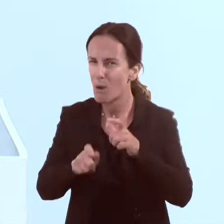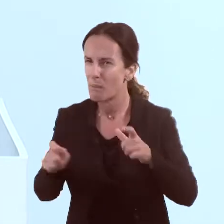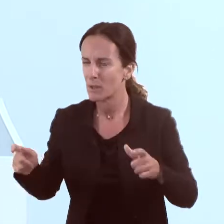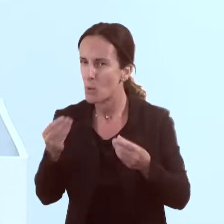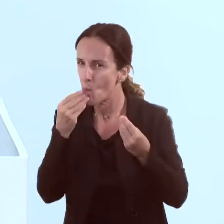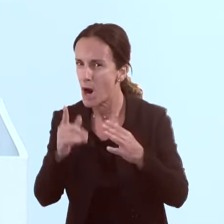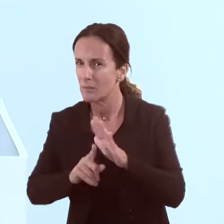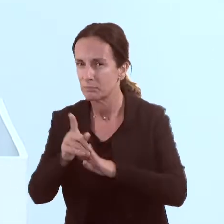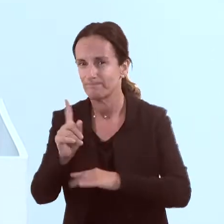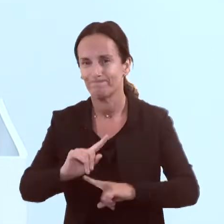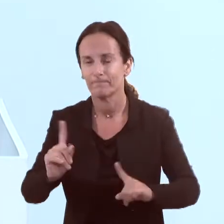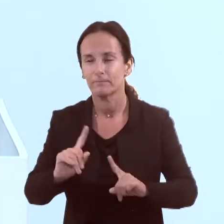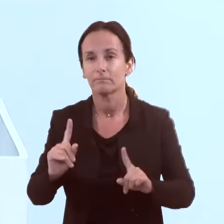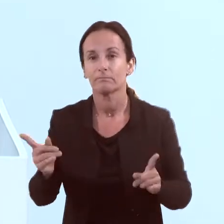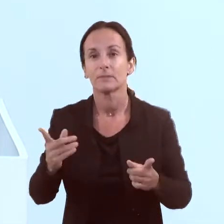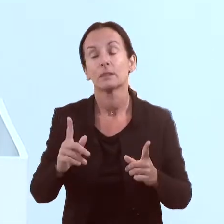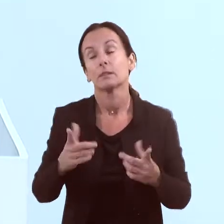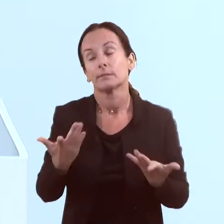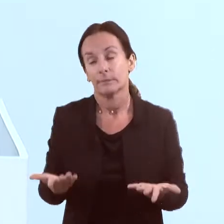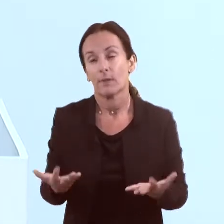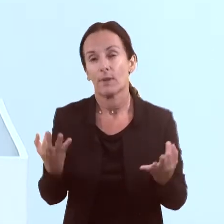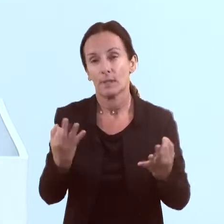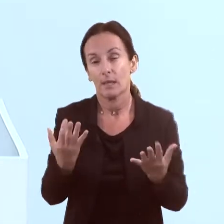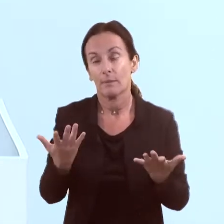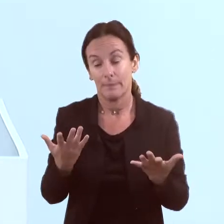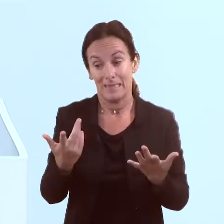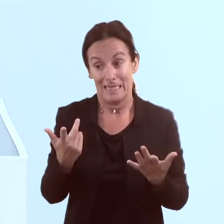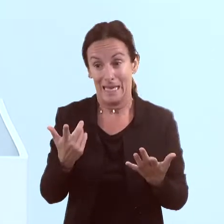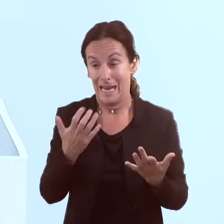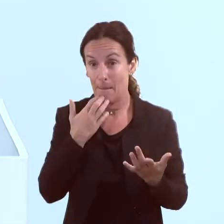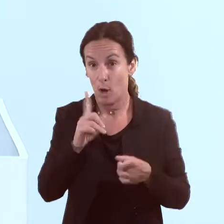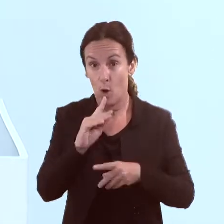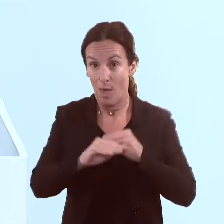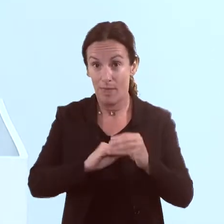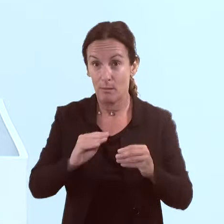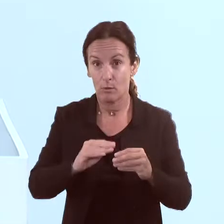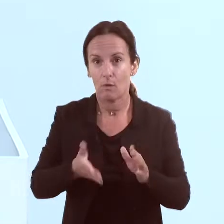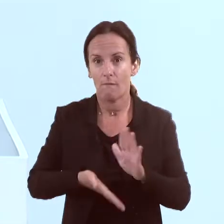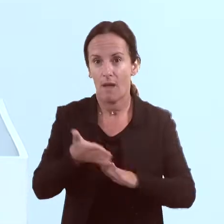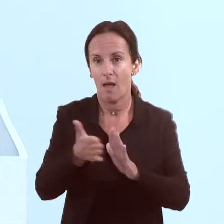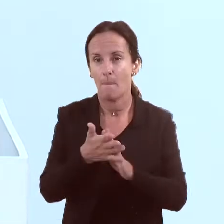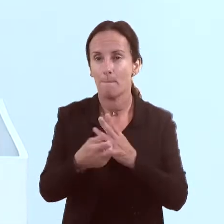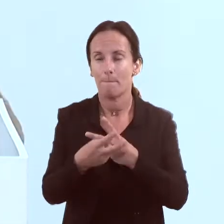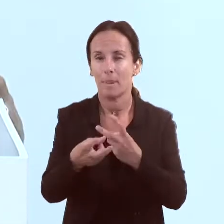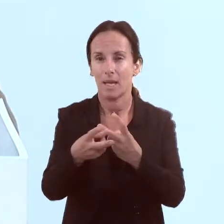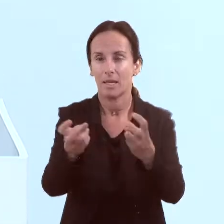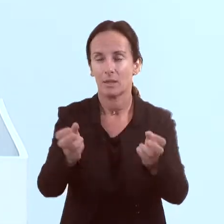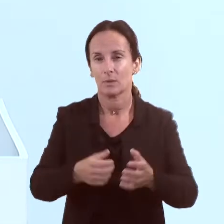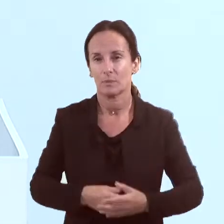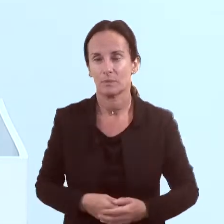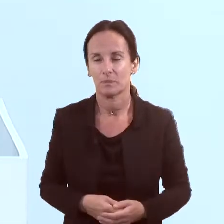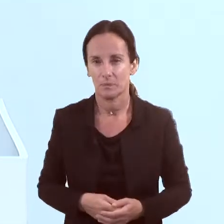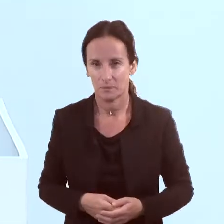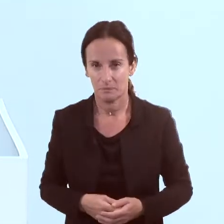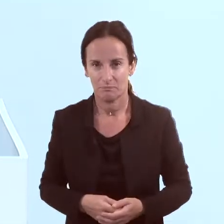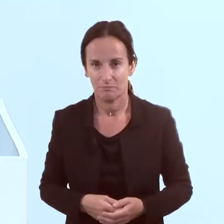medidas, el problema será difícil de manejar. Digamos que vivimos situaciones históricamente de poner a